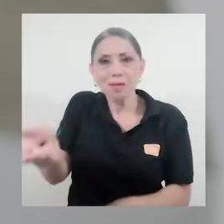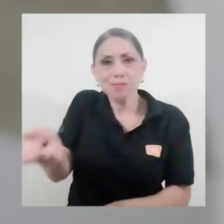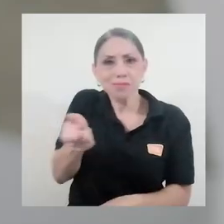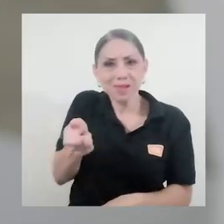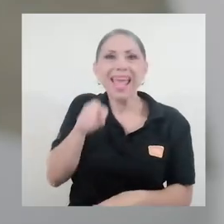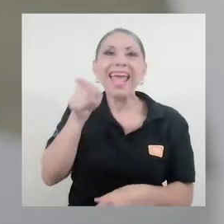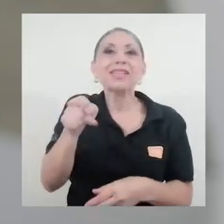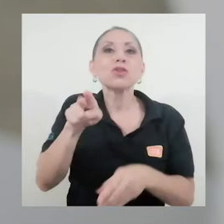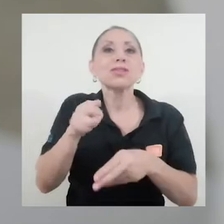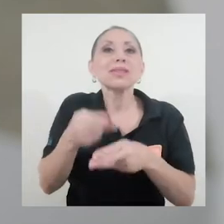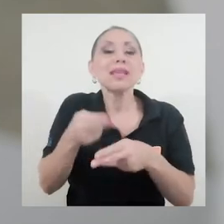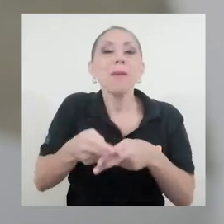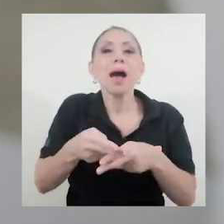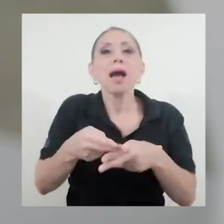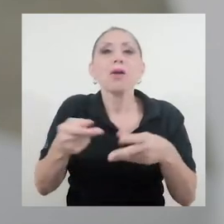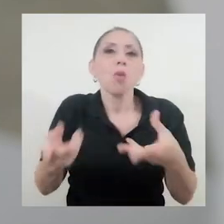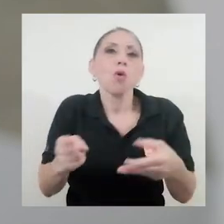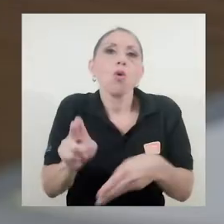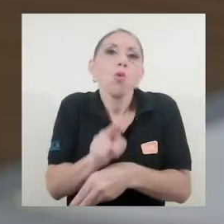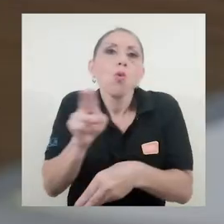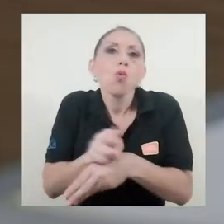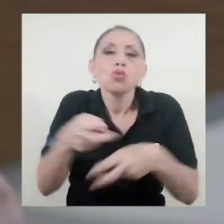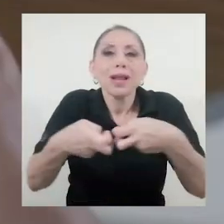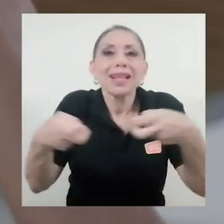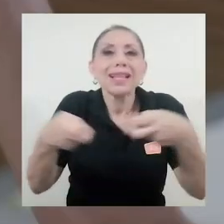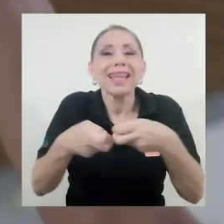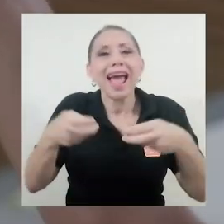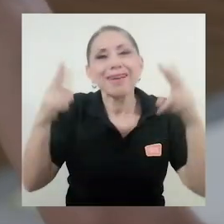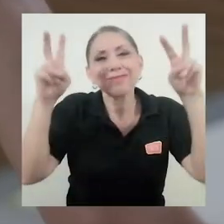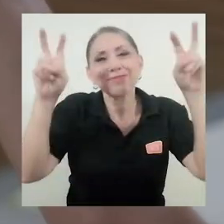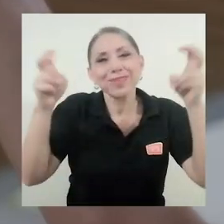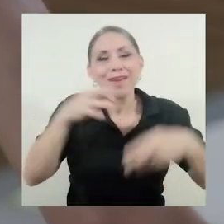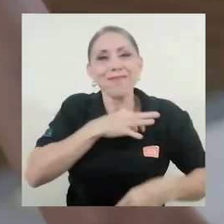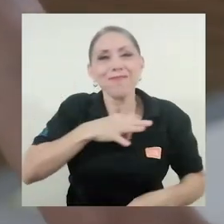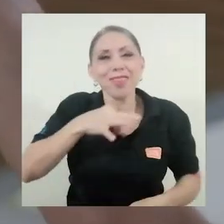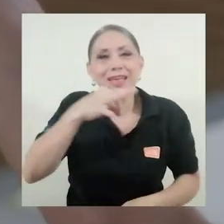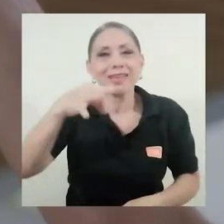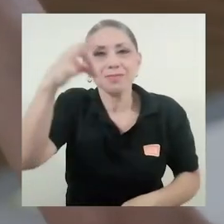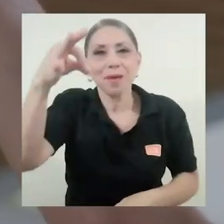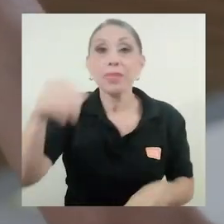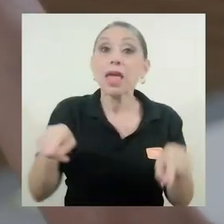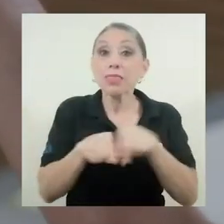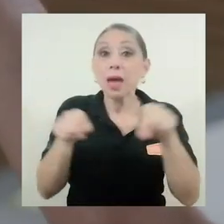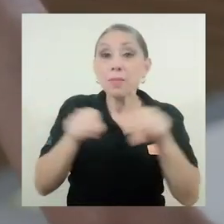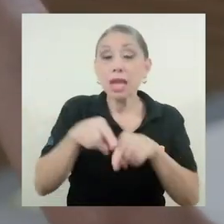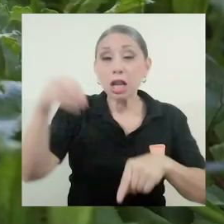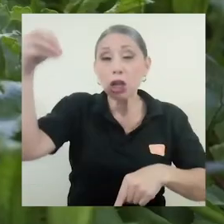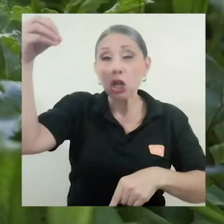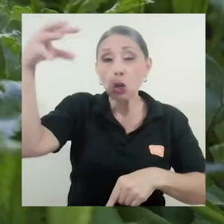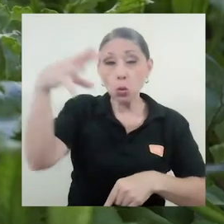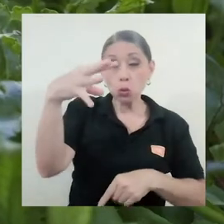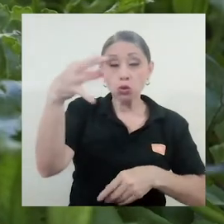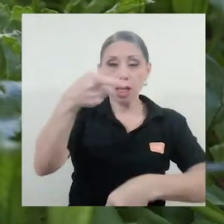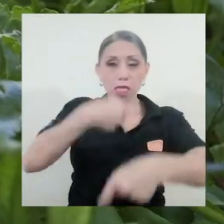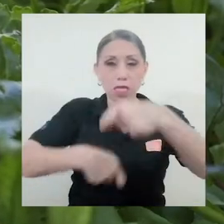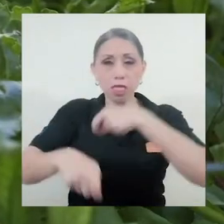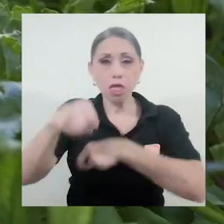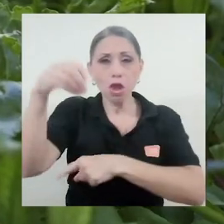fantasma. Otra cosa que puede hacer es sustituir la luz incandescente por luz LED.